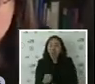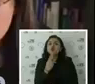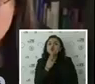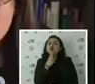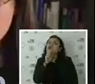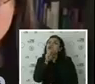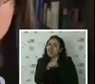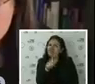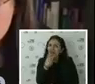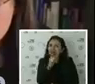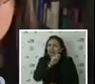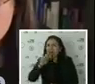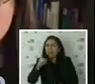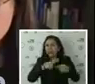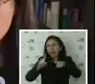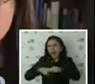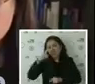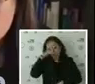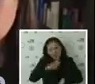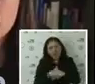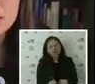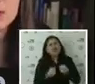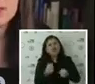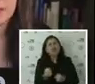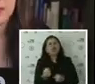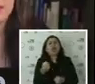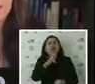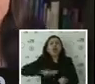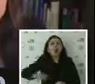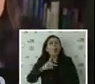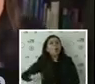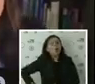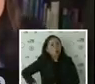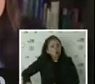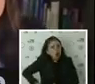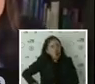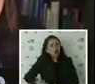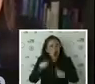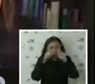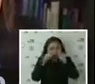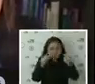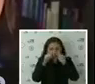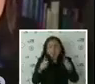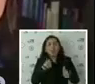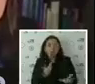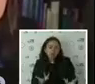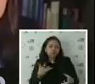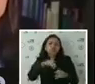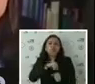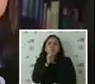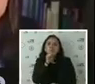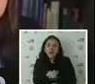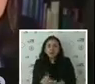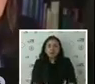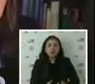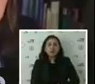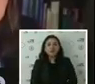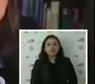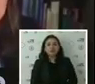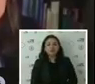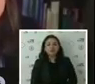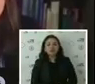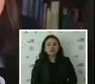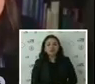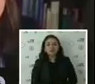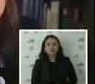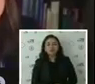las mismas para continuar fortaleciendo los ámbitos públicos de la que formamos parte. Y